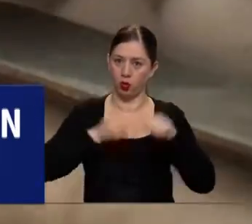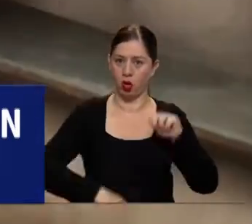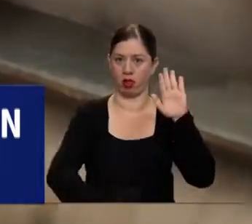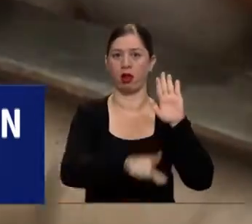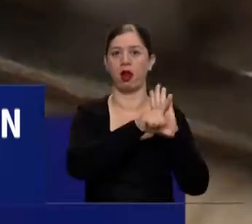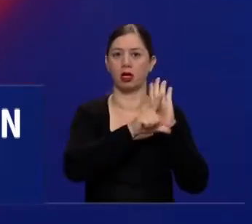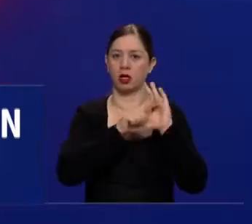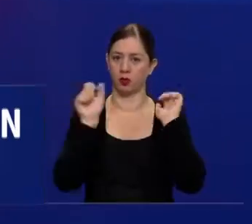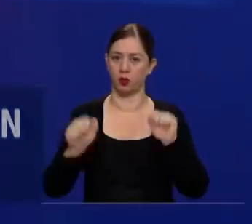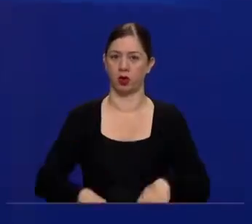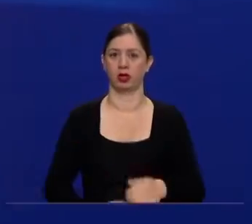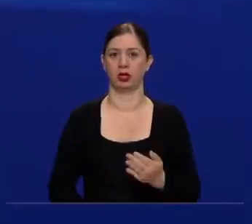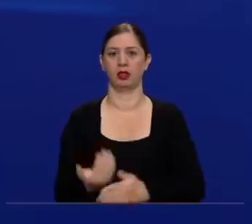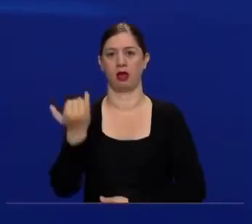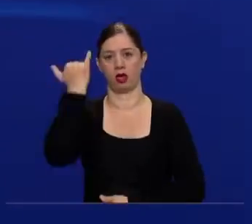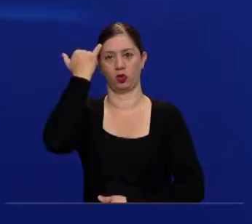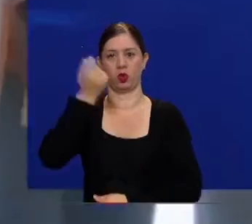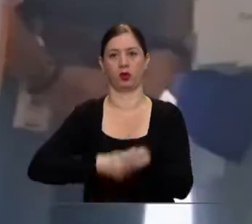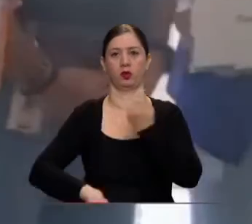nuevos mercados.